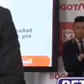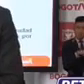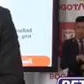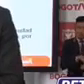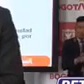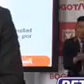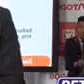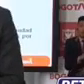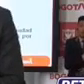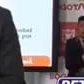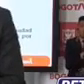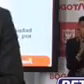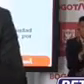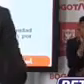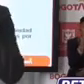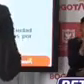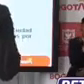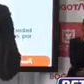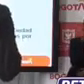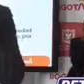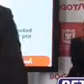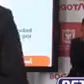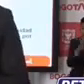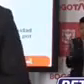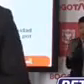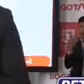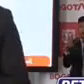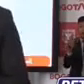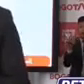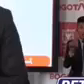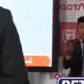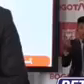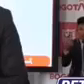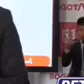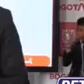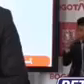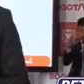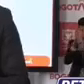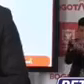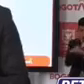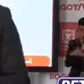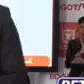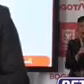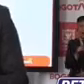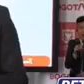insisto, 30 de enero hasta el 12 de febrero a la medianoche.